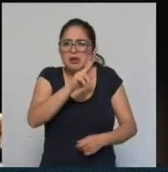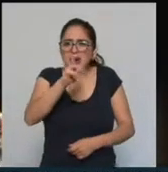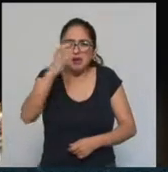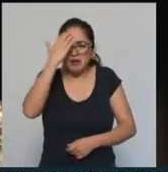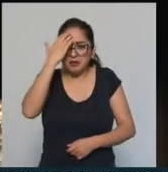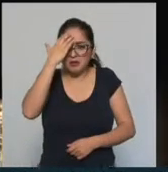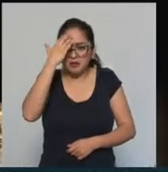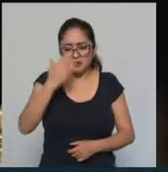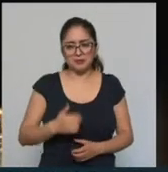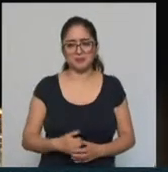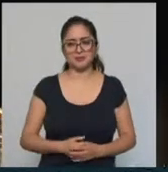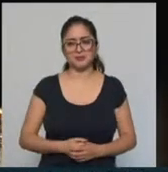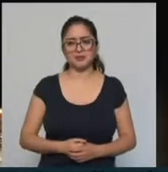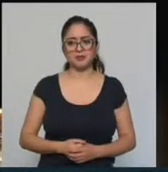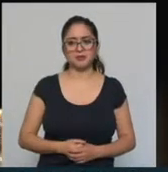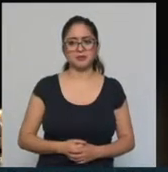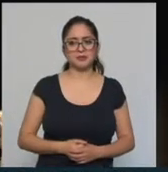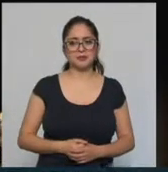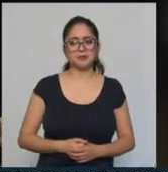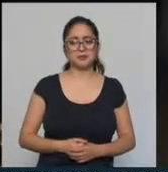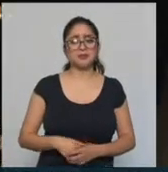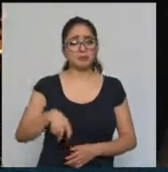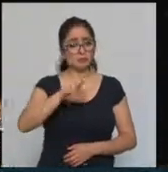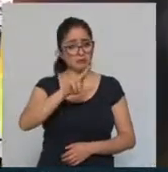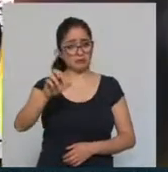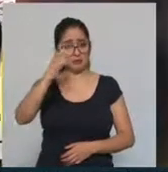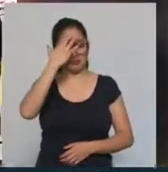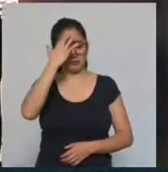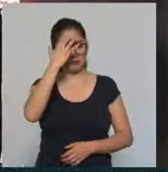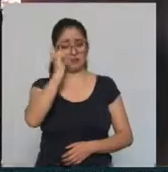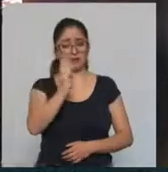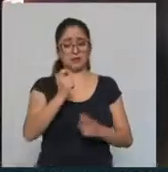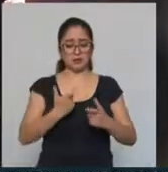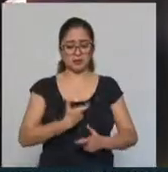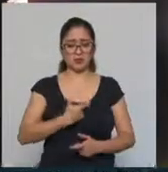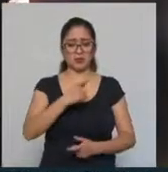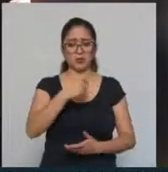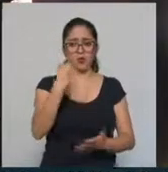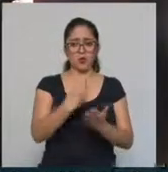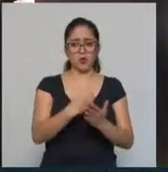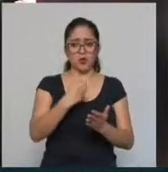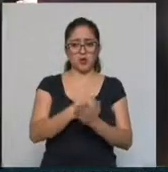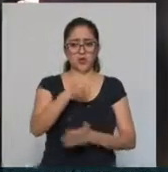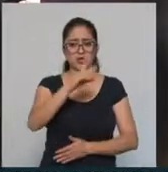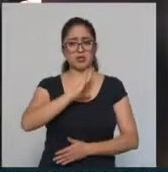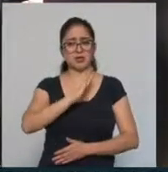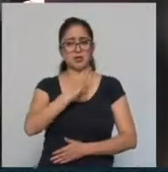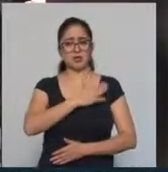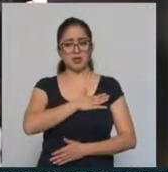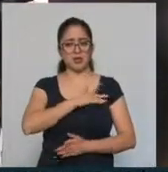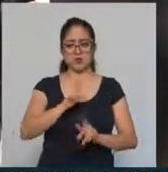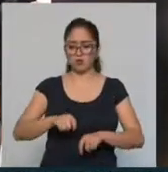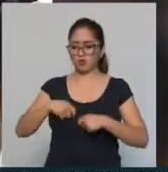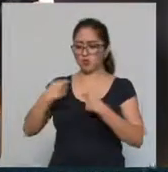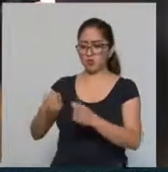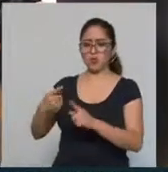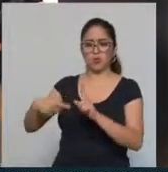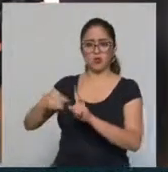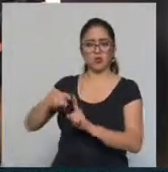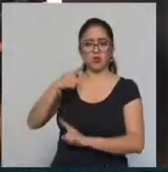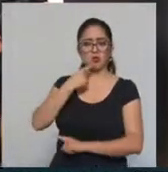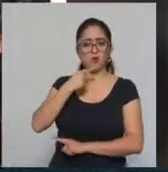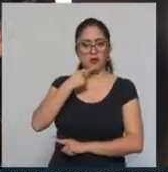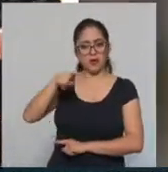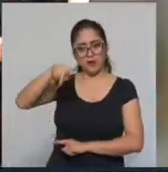reconocimiento? Gracias. Pues mira, este reconocimiento, esta medalla, la medalla de oro que entregó la Cruz Roja española ayer a la Cruz Roja mexicana, es